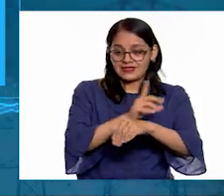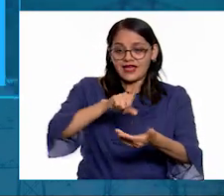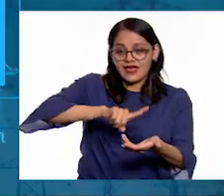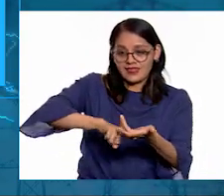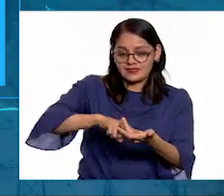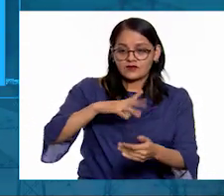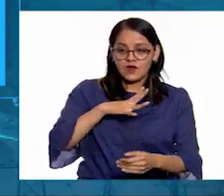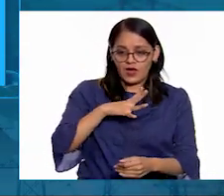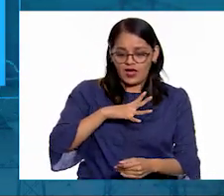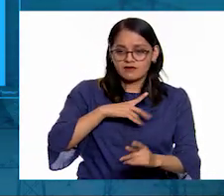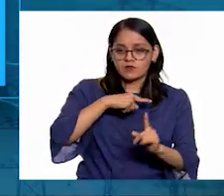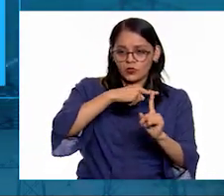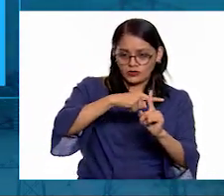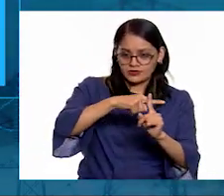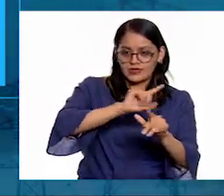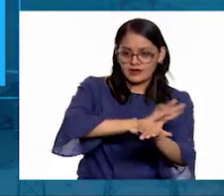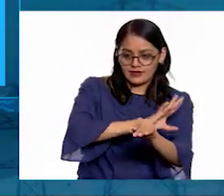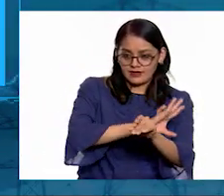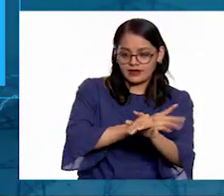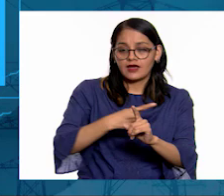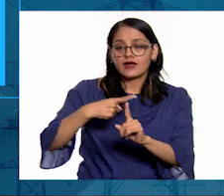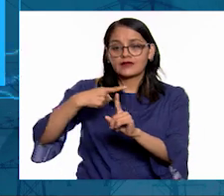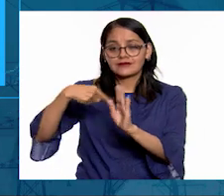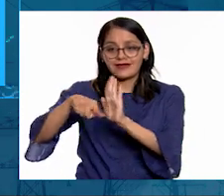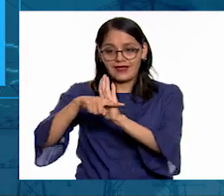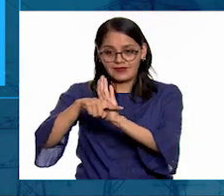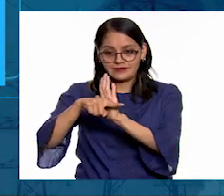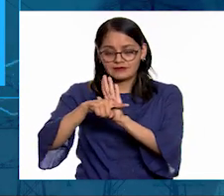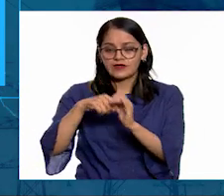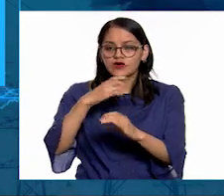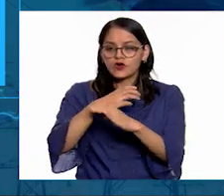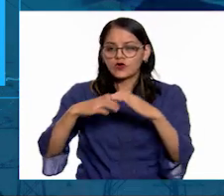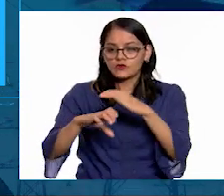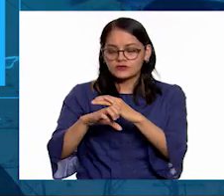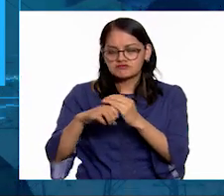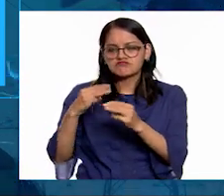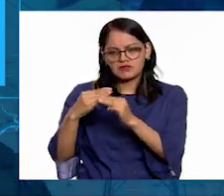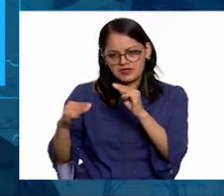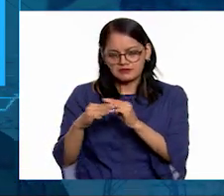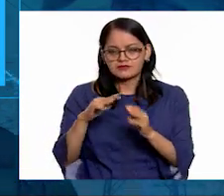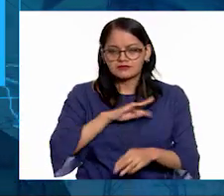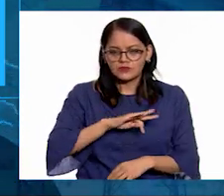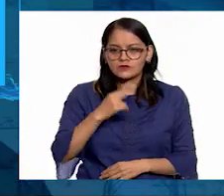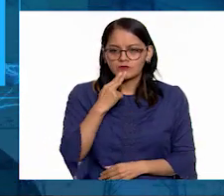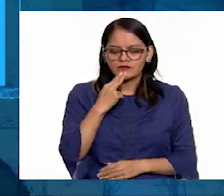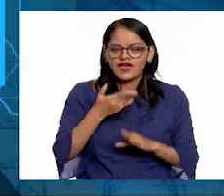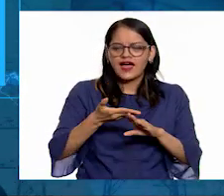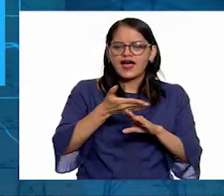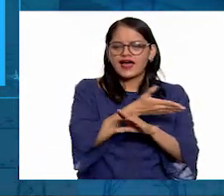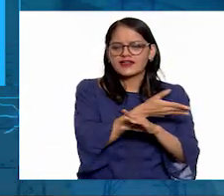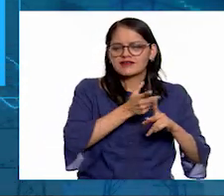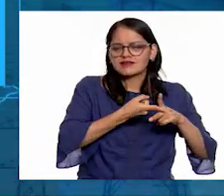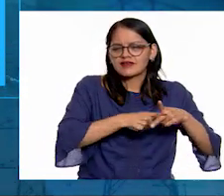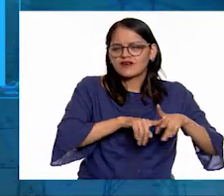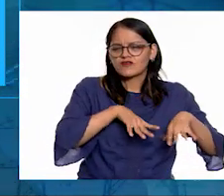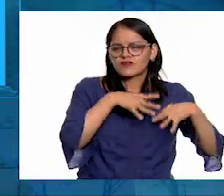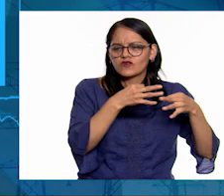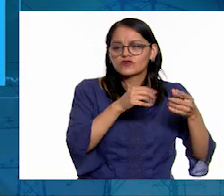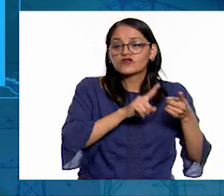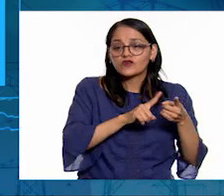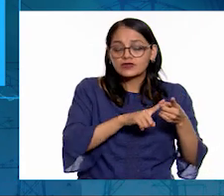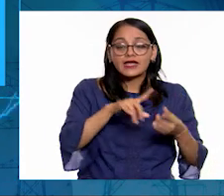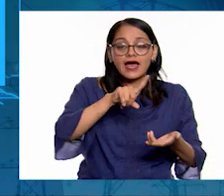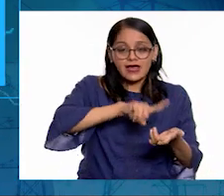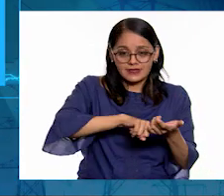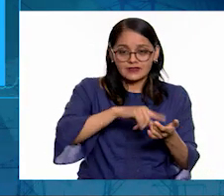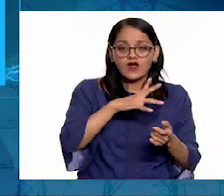eléctricas positivas y negativas en los materiales. El origen de esta propiedad se encuentra en la presencia de